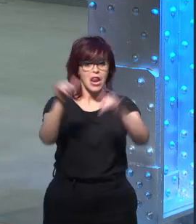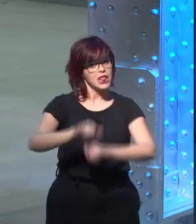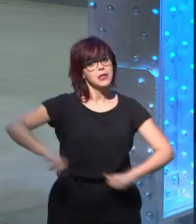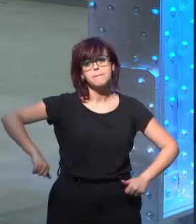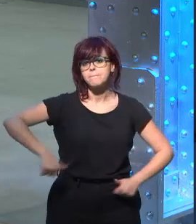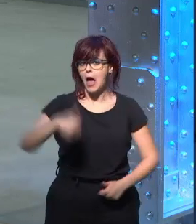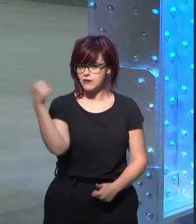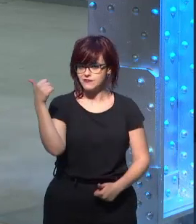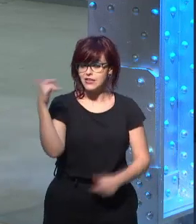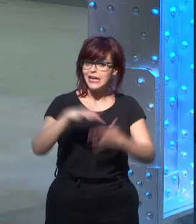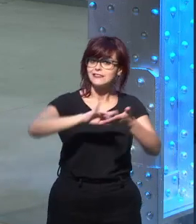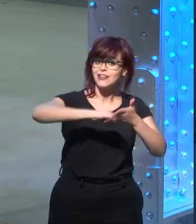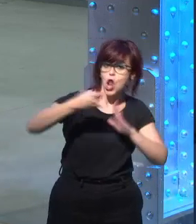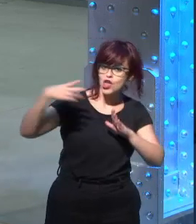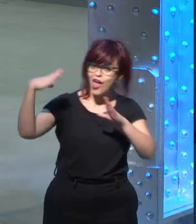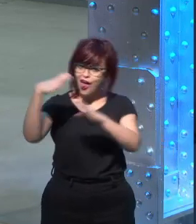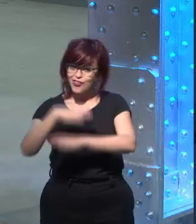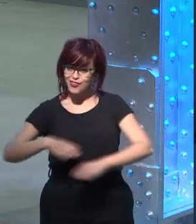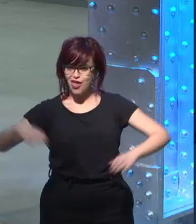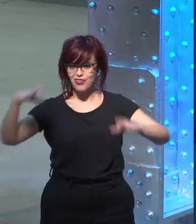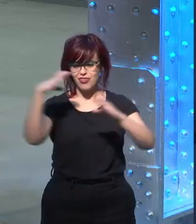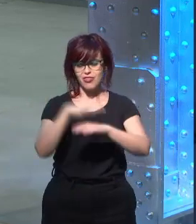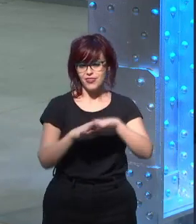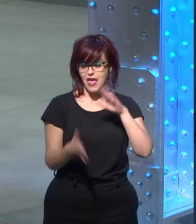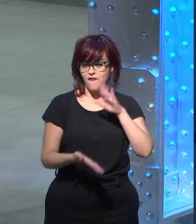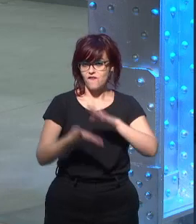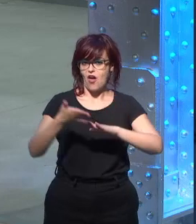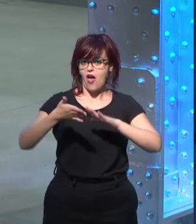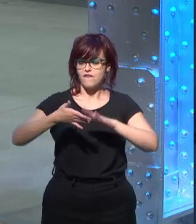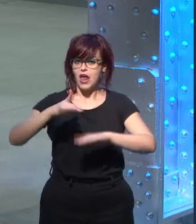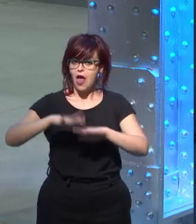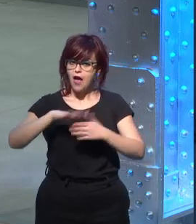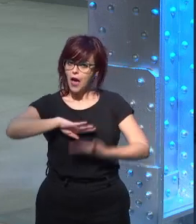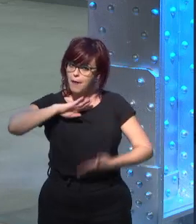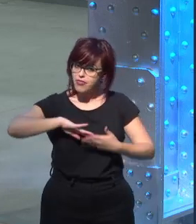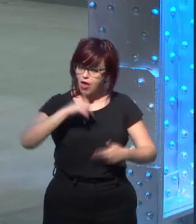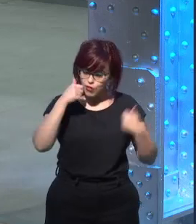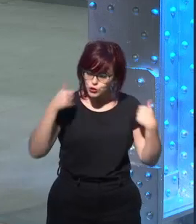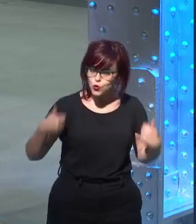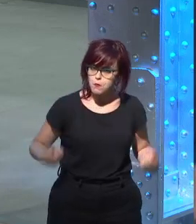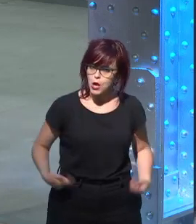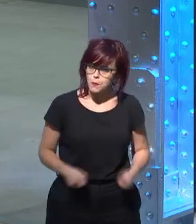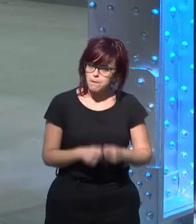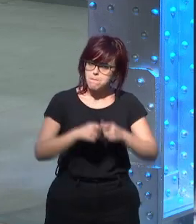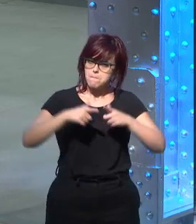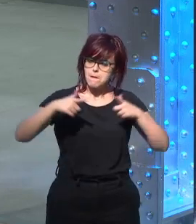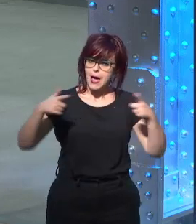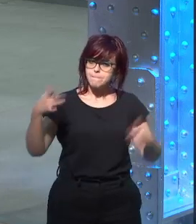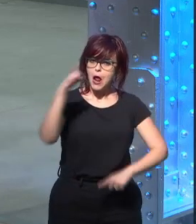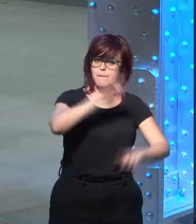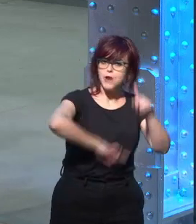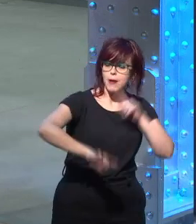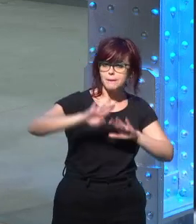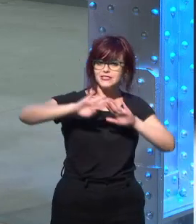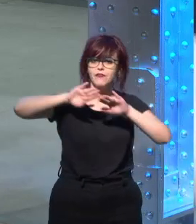en donde la tecnología y la ciencia van a incrementar la capacidad del ser humano para superar problemas y